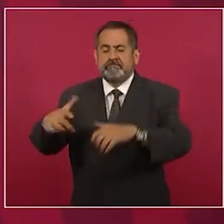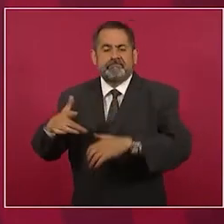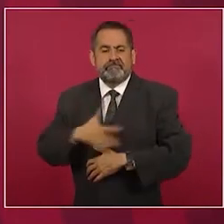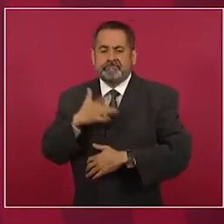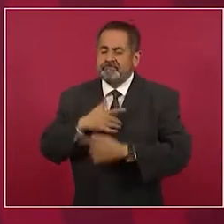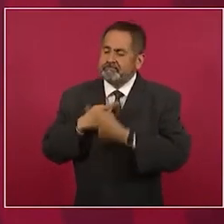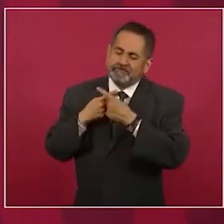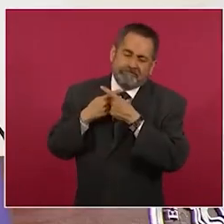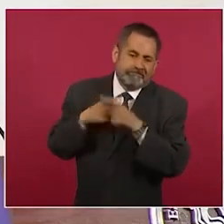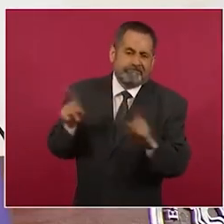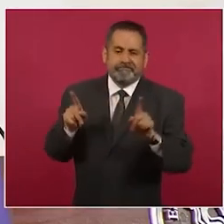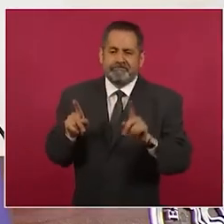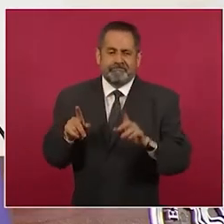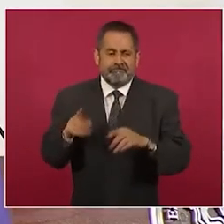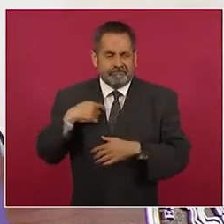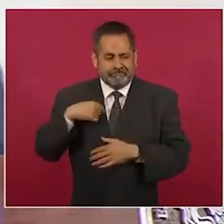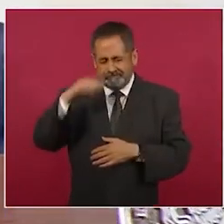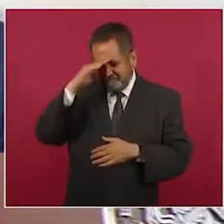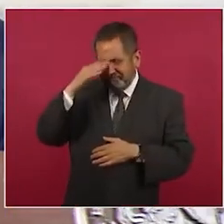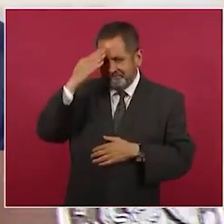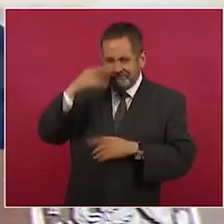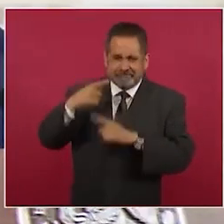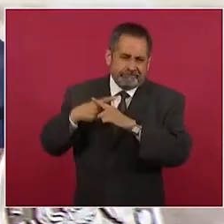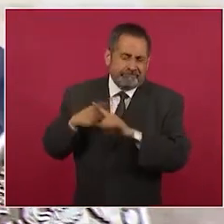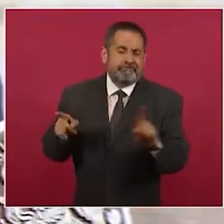es completamente distinto.